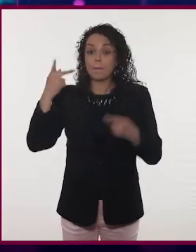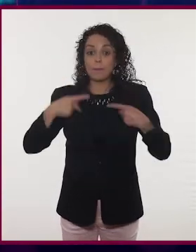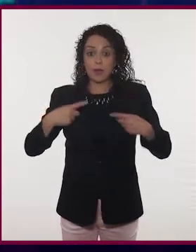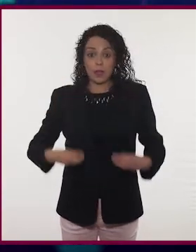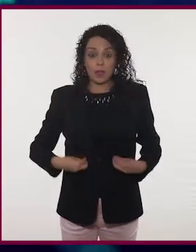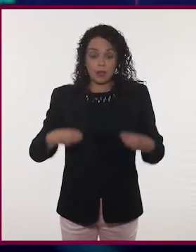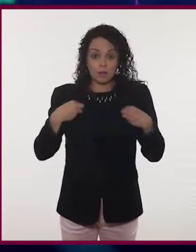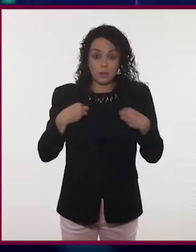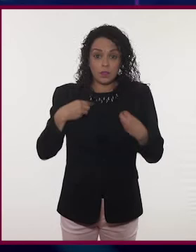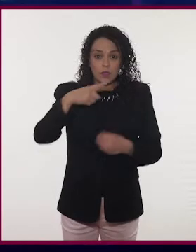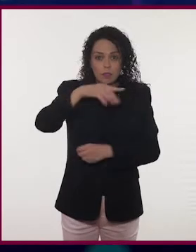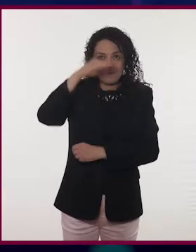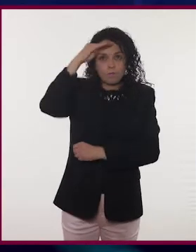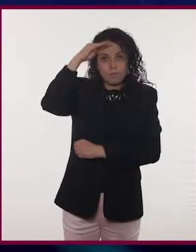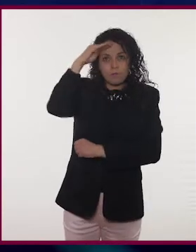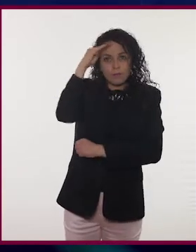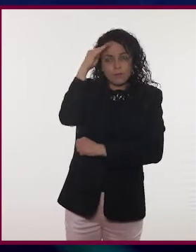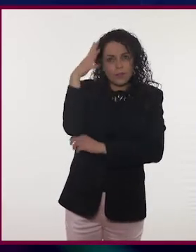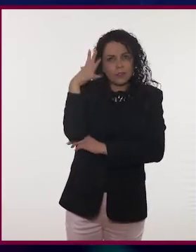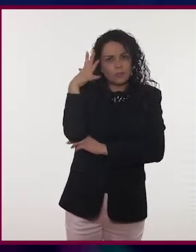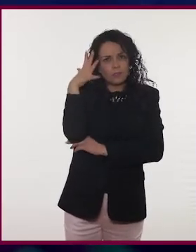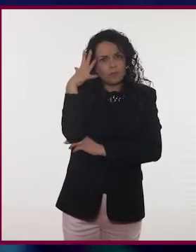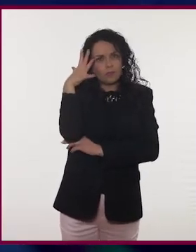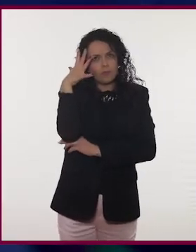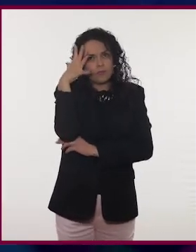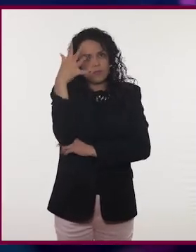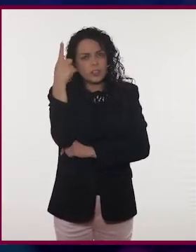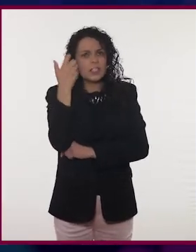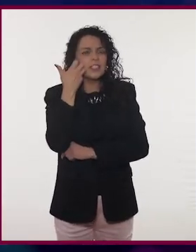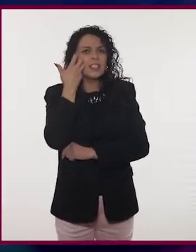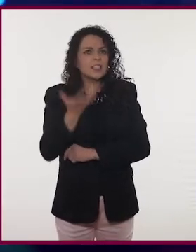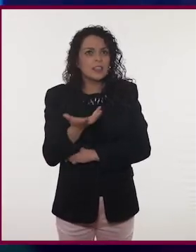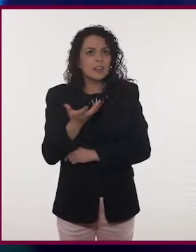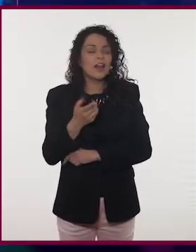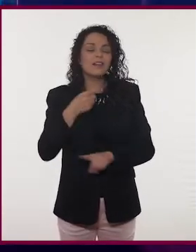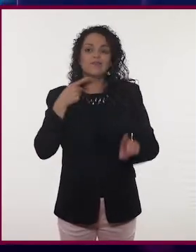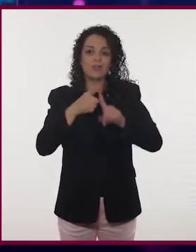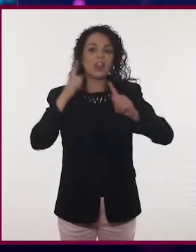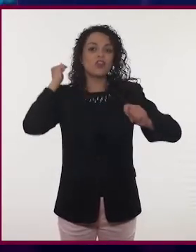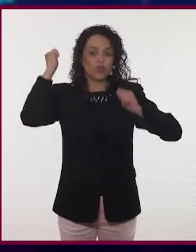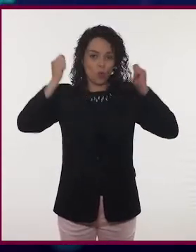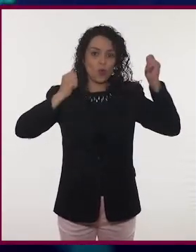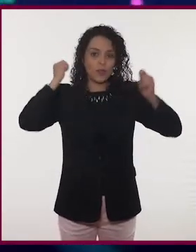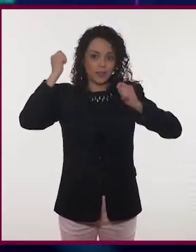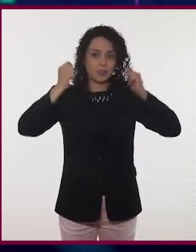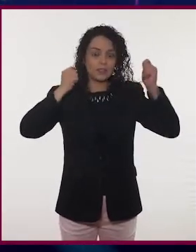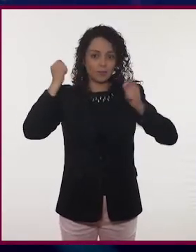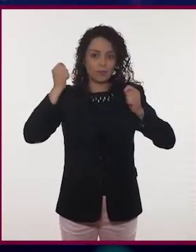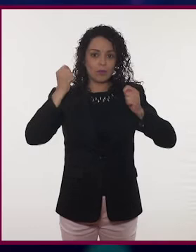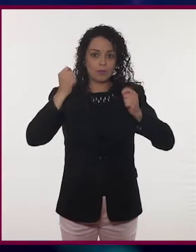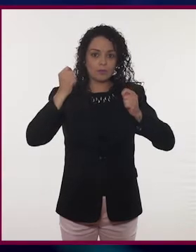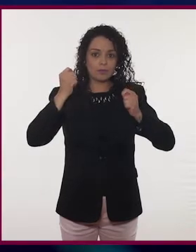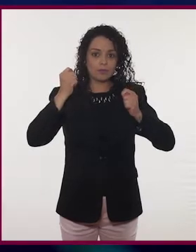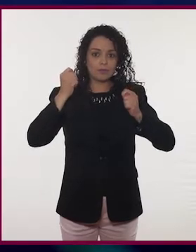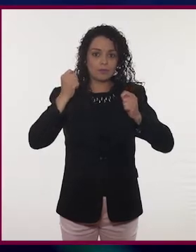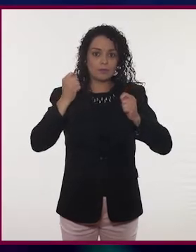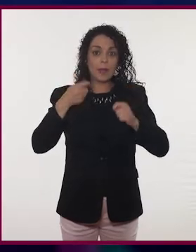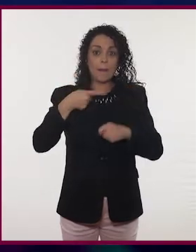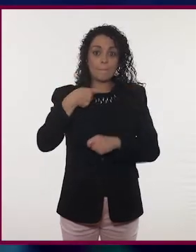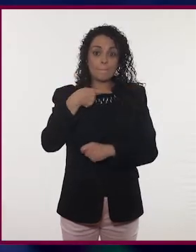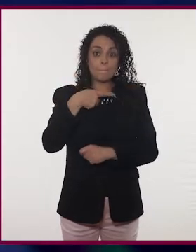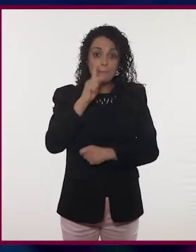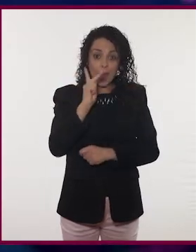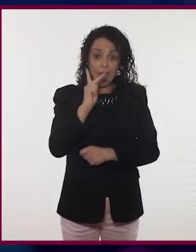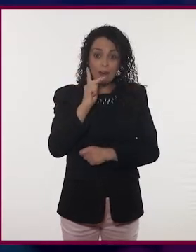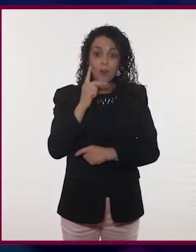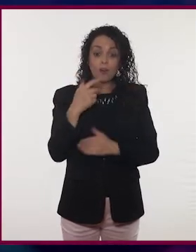tienen una visión en cuanto a lo que es el turismo a un mediano plazo, y por lo tanto con la